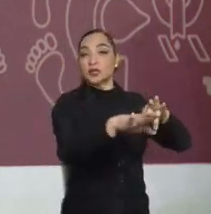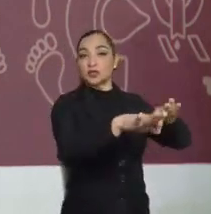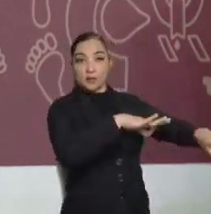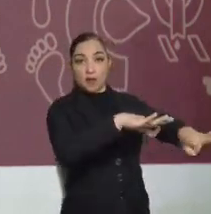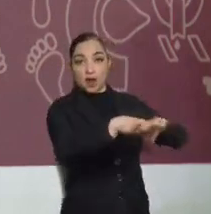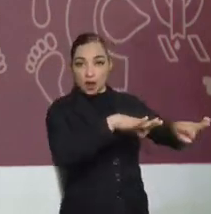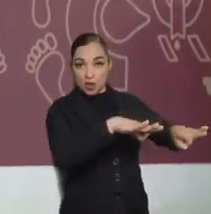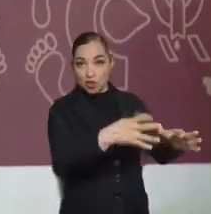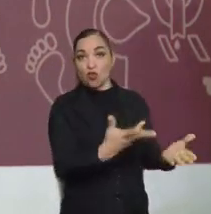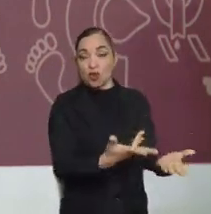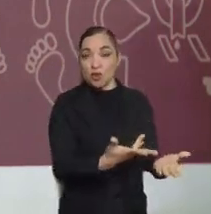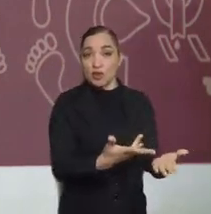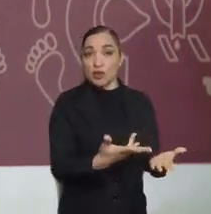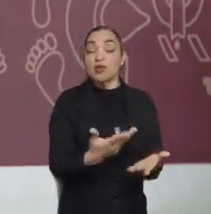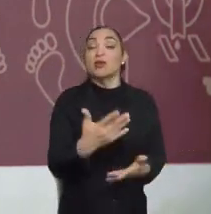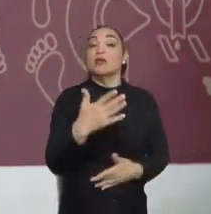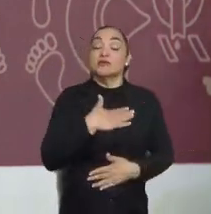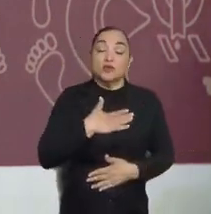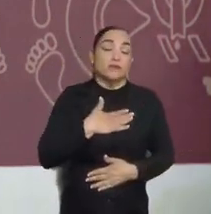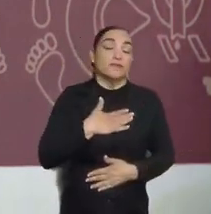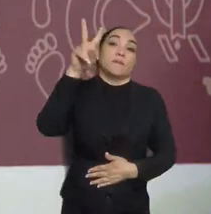interesa